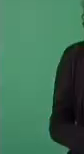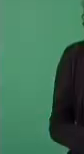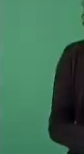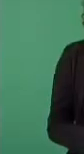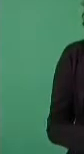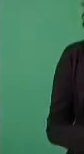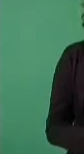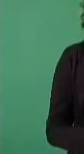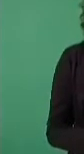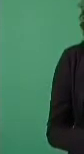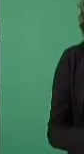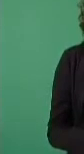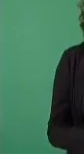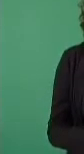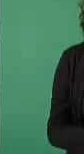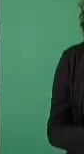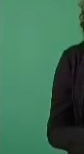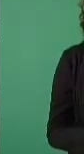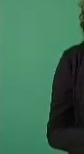y